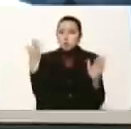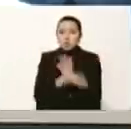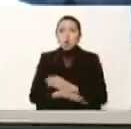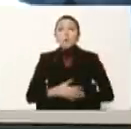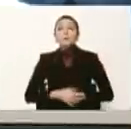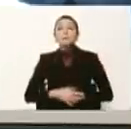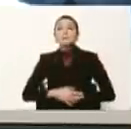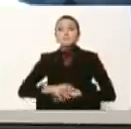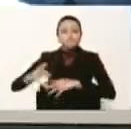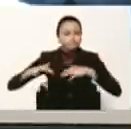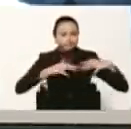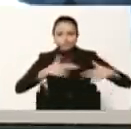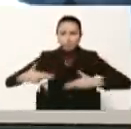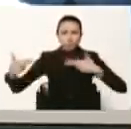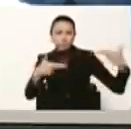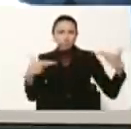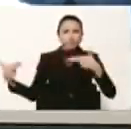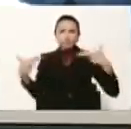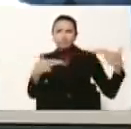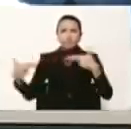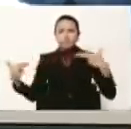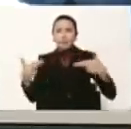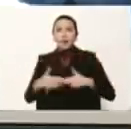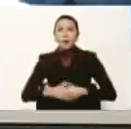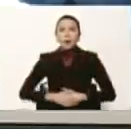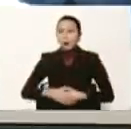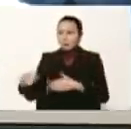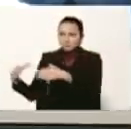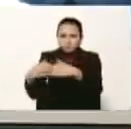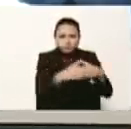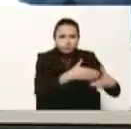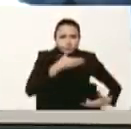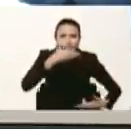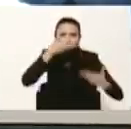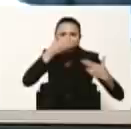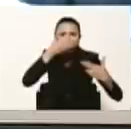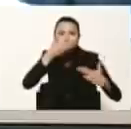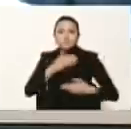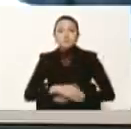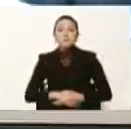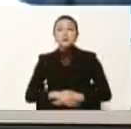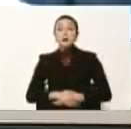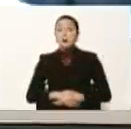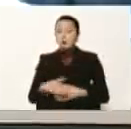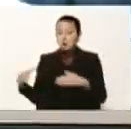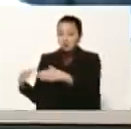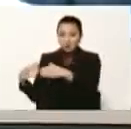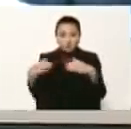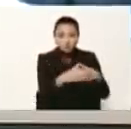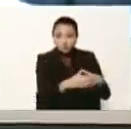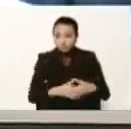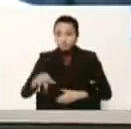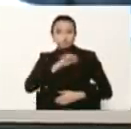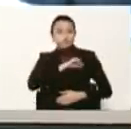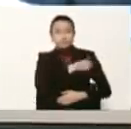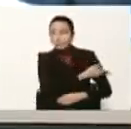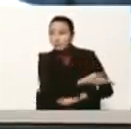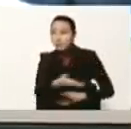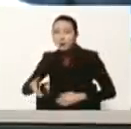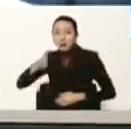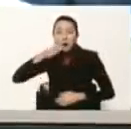desarrollo de violencia de grupos armados, delincuentes, criminales, grupos que han sembrado terror y